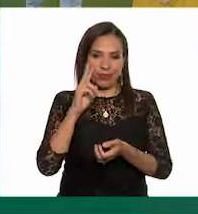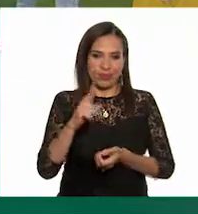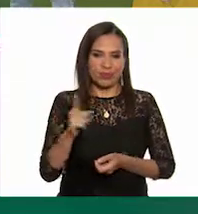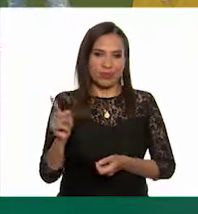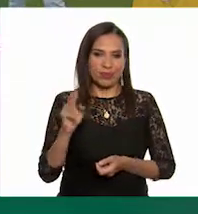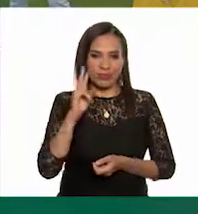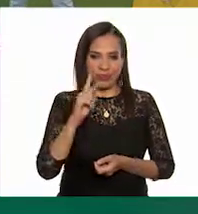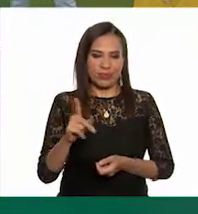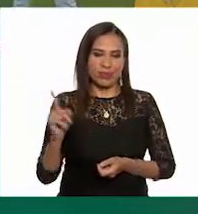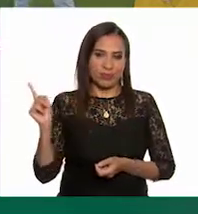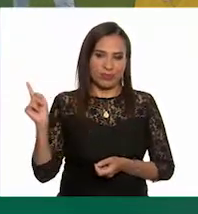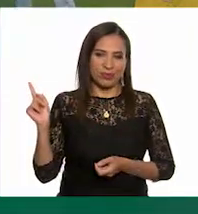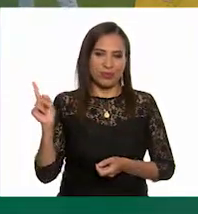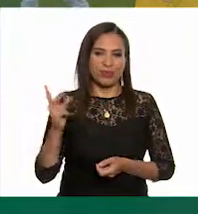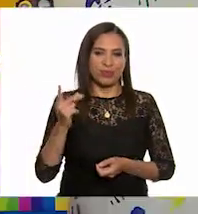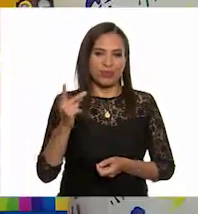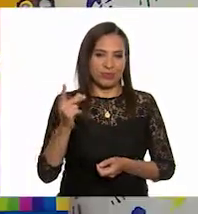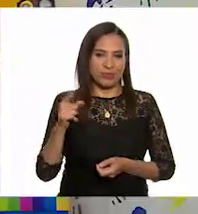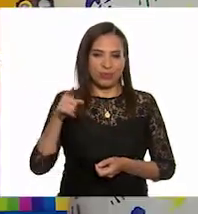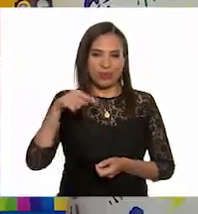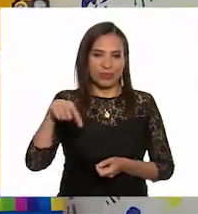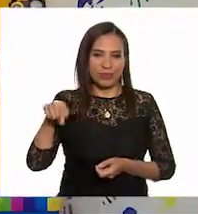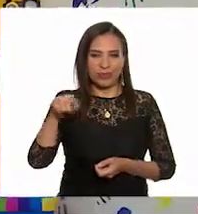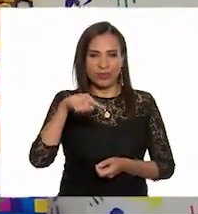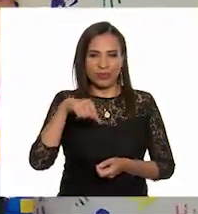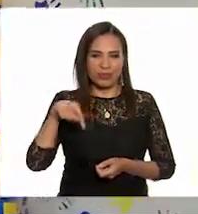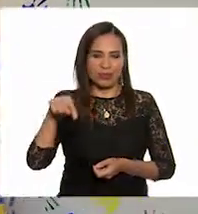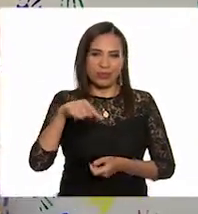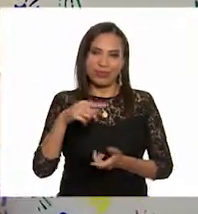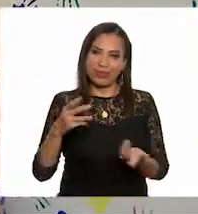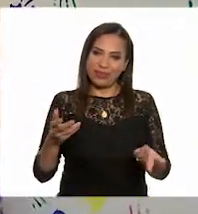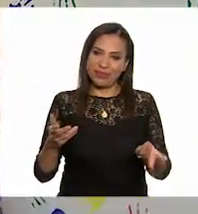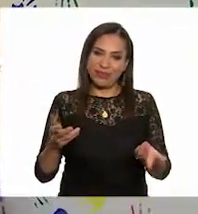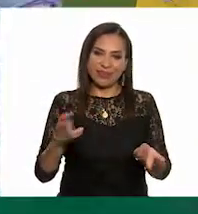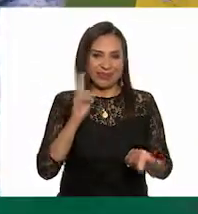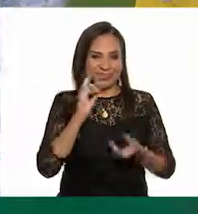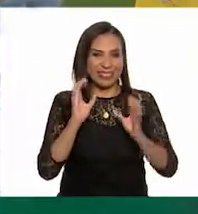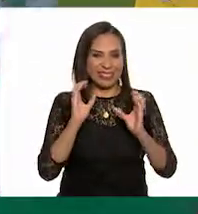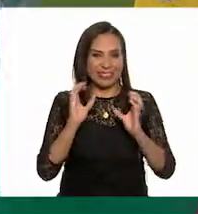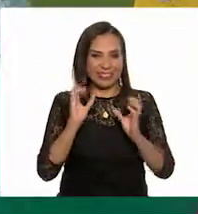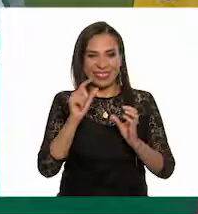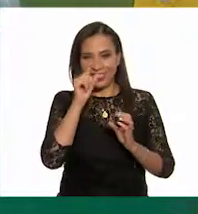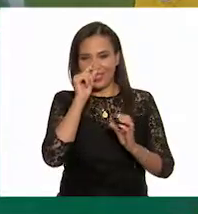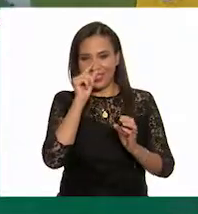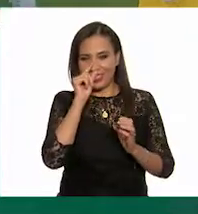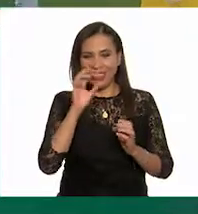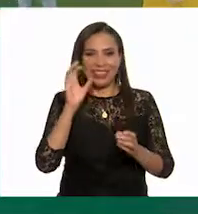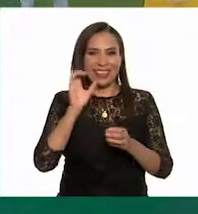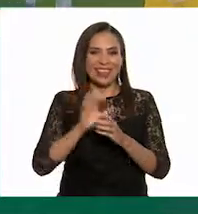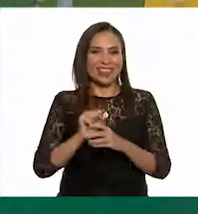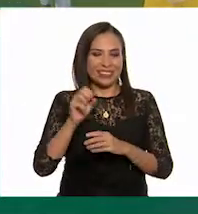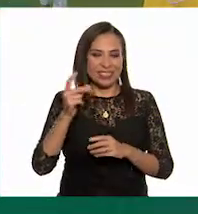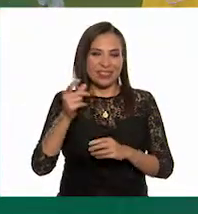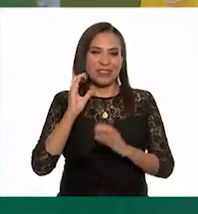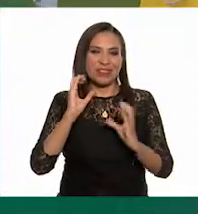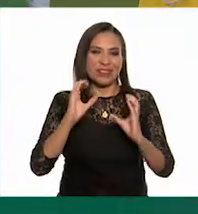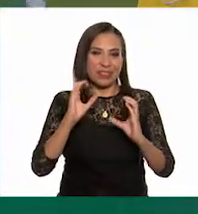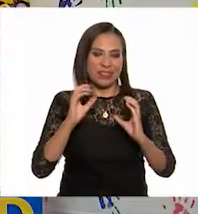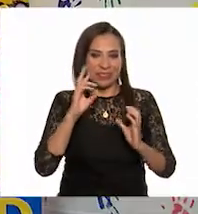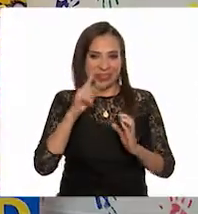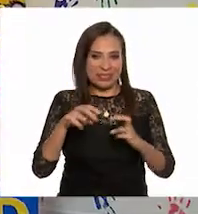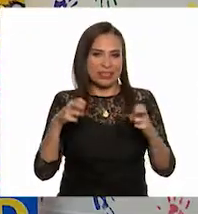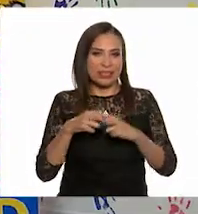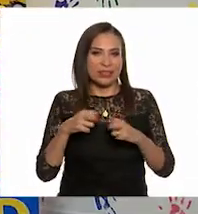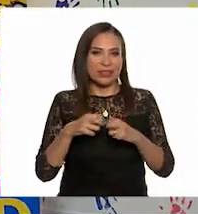¡Ahí parece! ¡Ahí va! ¡Está corriendo por todas partes! ¡Sí! ¡Cuidado, no los vaya a atropellar este perro! ¡Está